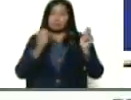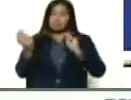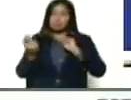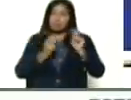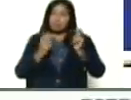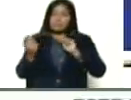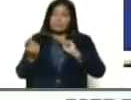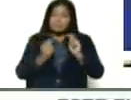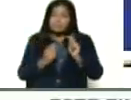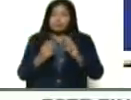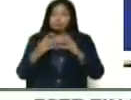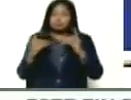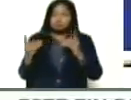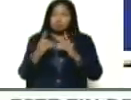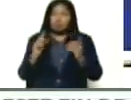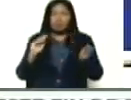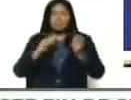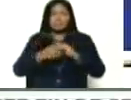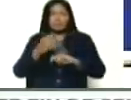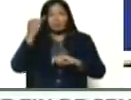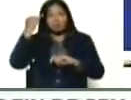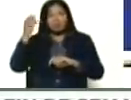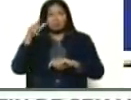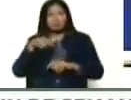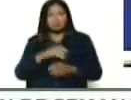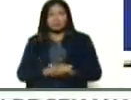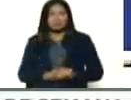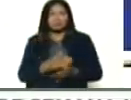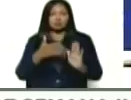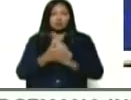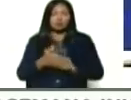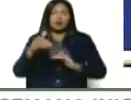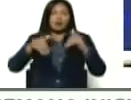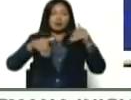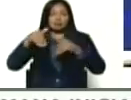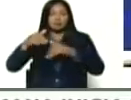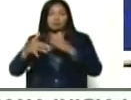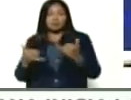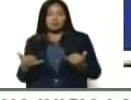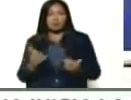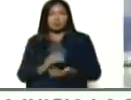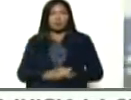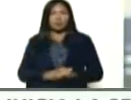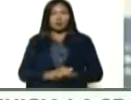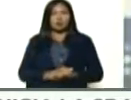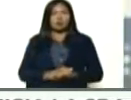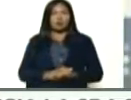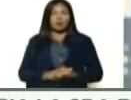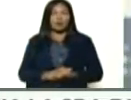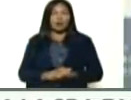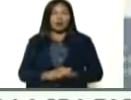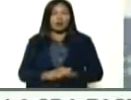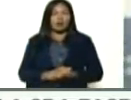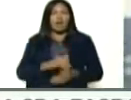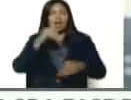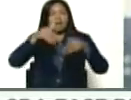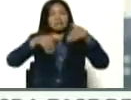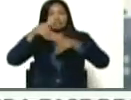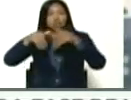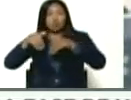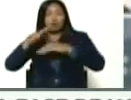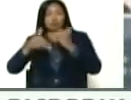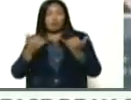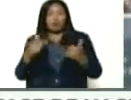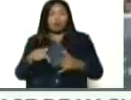intercambiamos criterios sobre las elecciones las migas elecciones que va a haber en